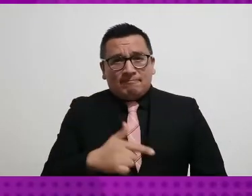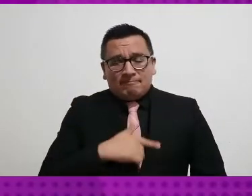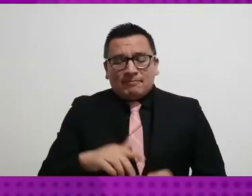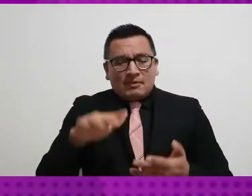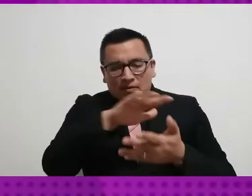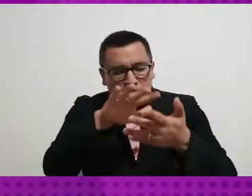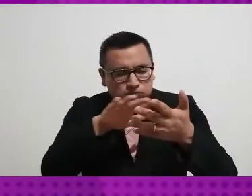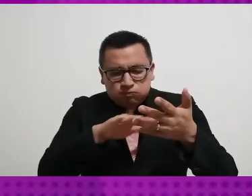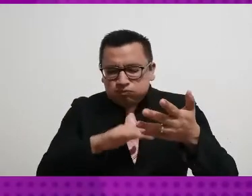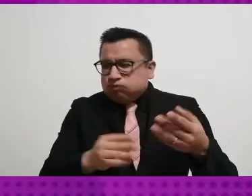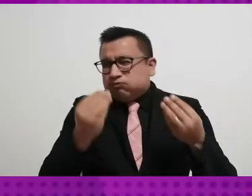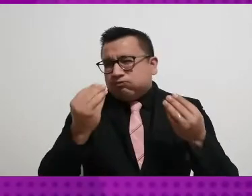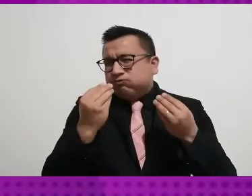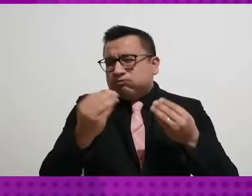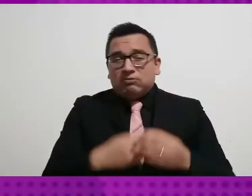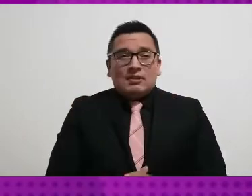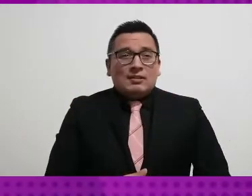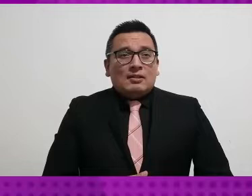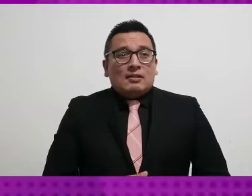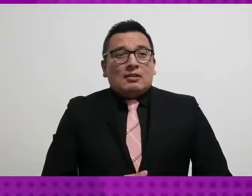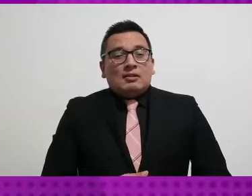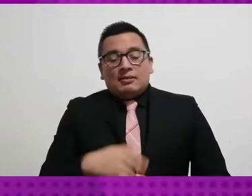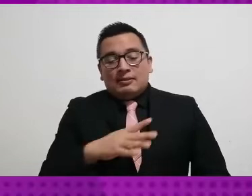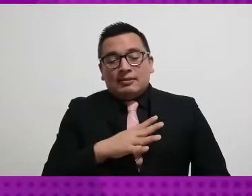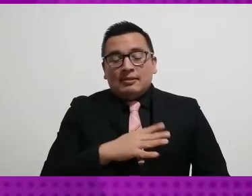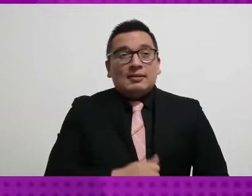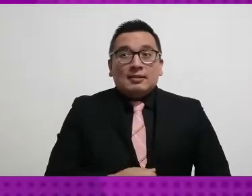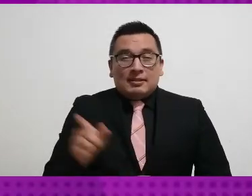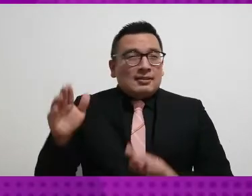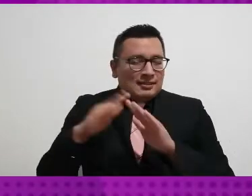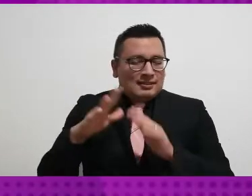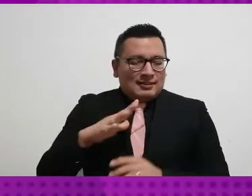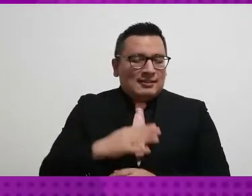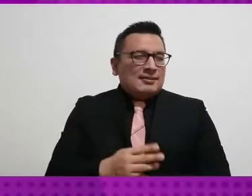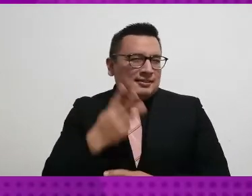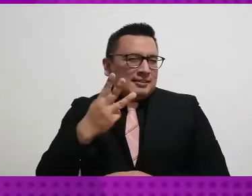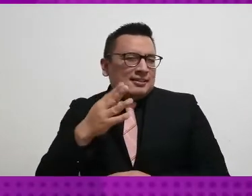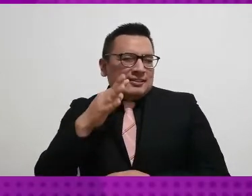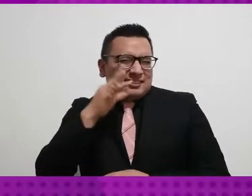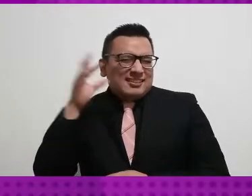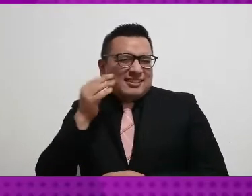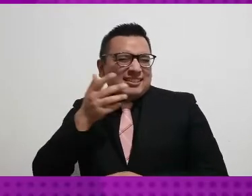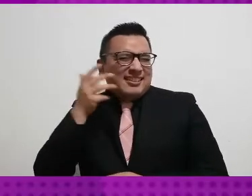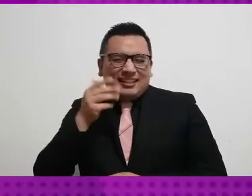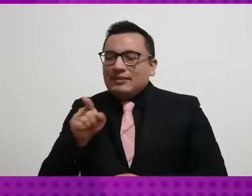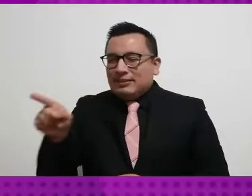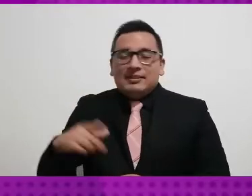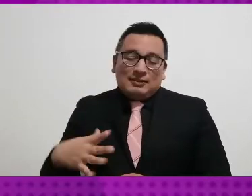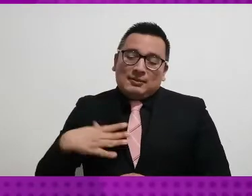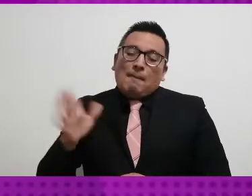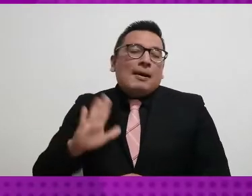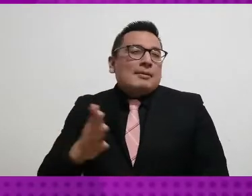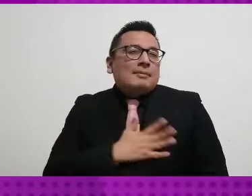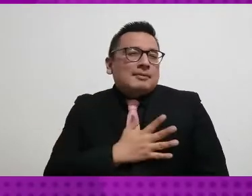gusta mucho leer, soy una persona que disfruta mucho leer, tengo 3 gatos, que son como que mis hijas, entonces son 3 gatos que quiero